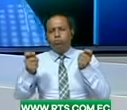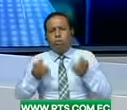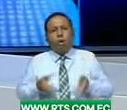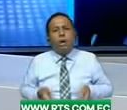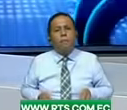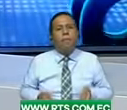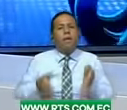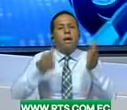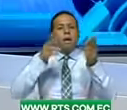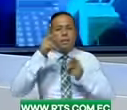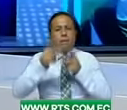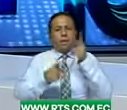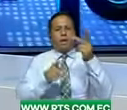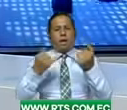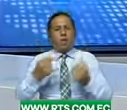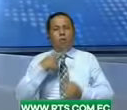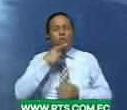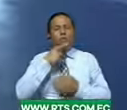feriado de carnaval.